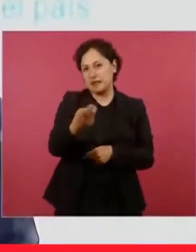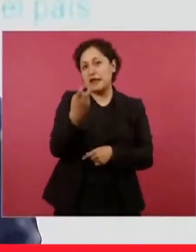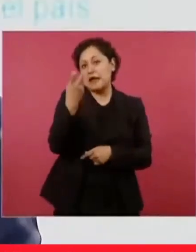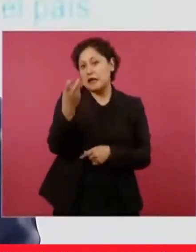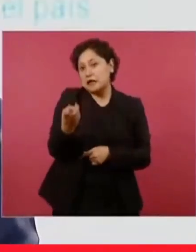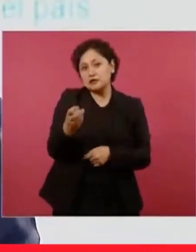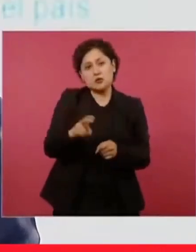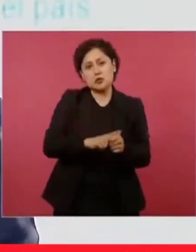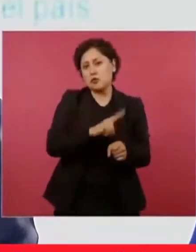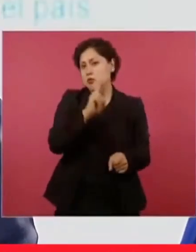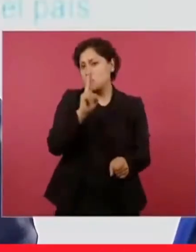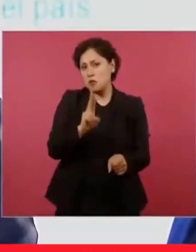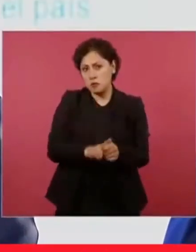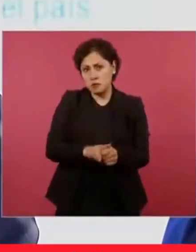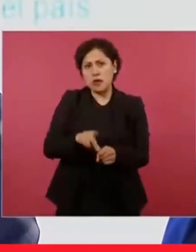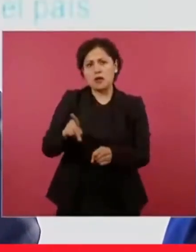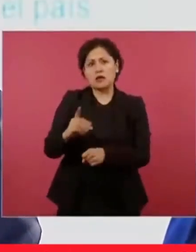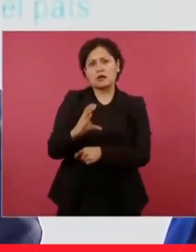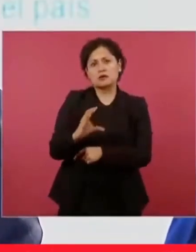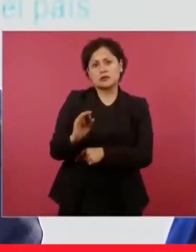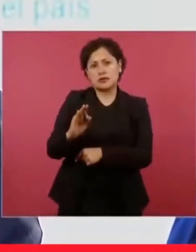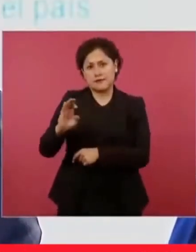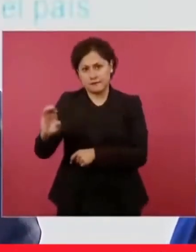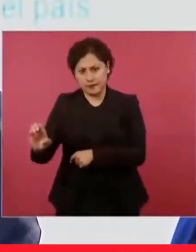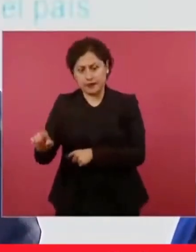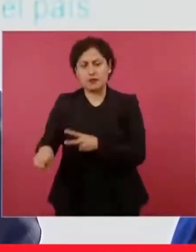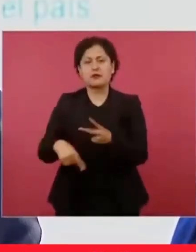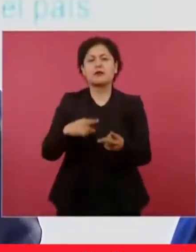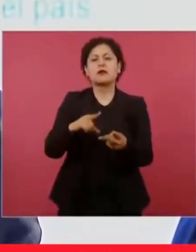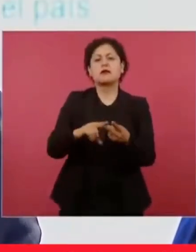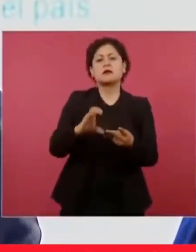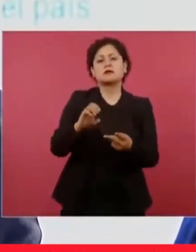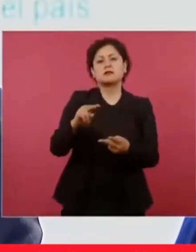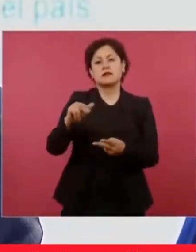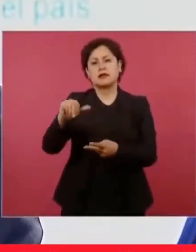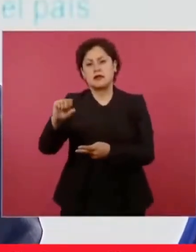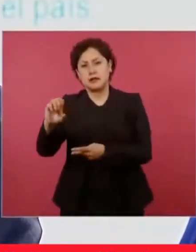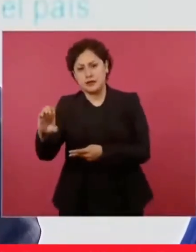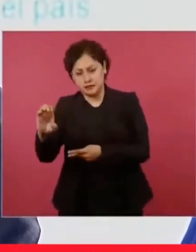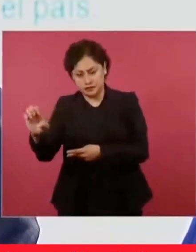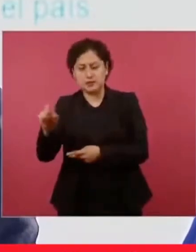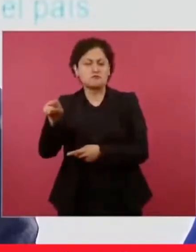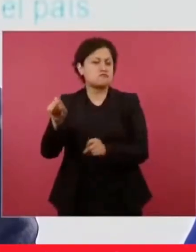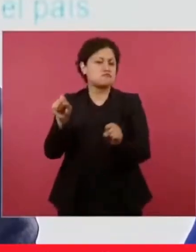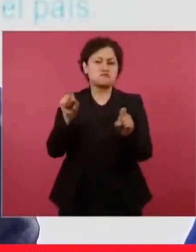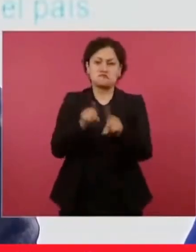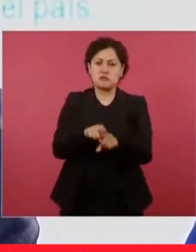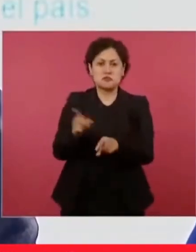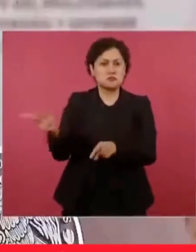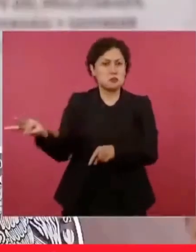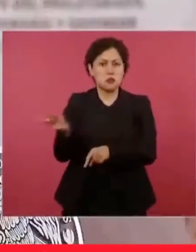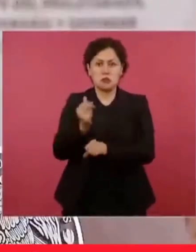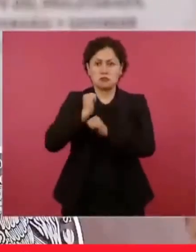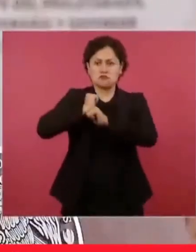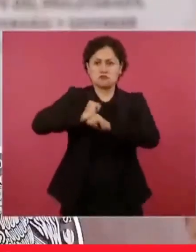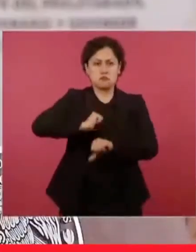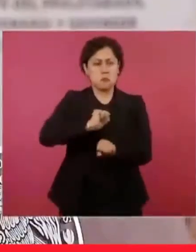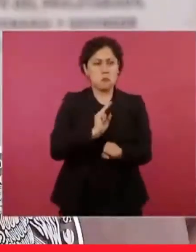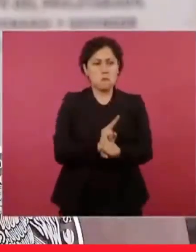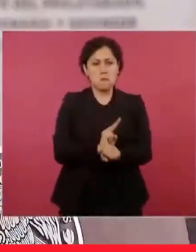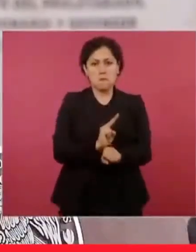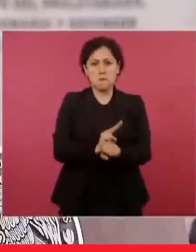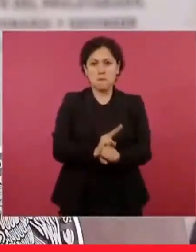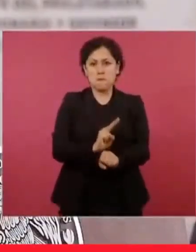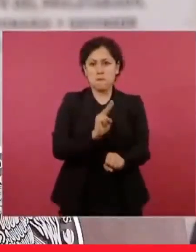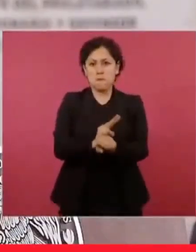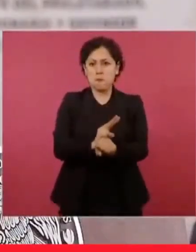equipos técnicos, tanto de la Comisión Federal de Electricidad como del Centro Nacional de Control de Energía, realizan un monitoreo permanente y continuo del